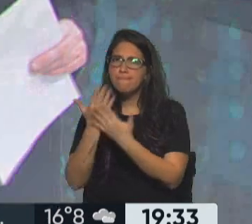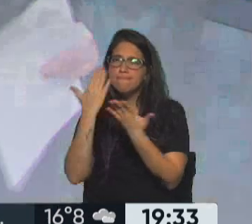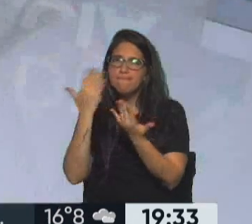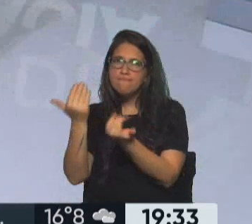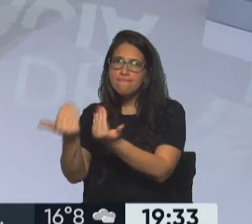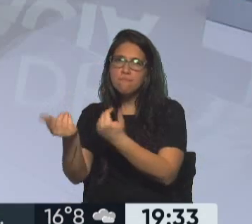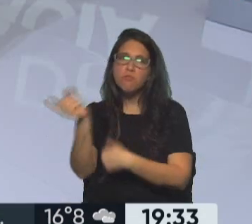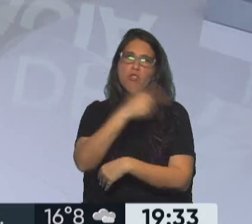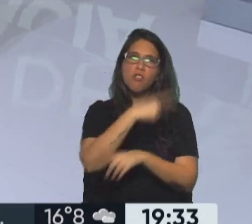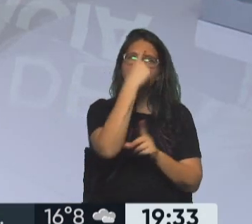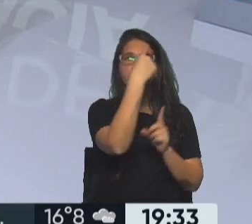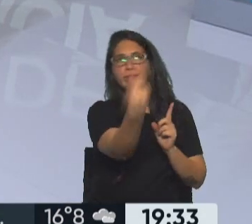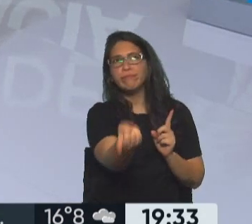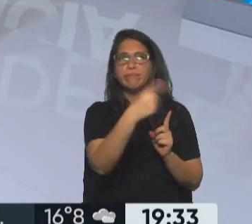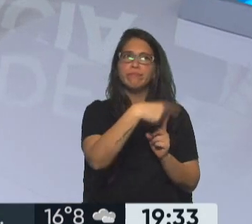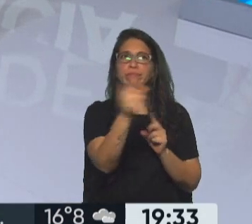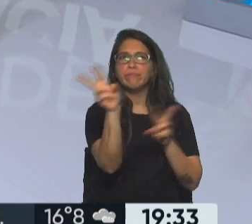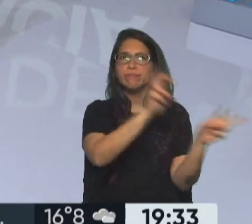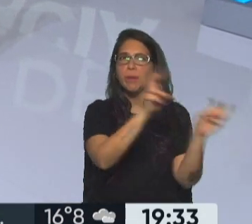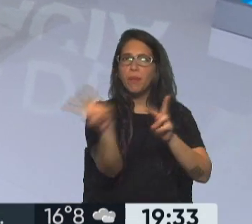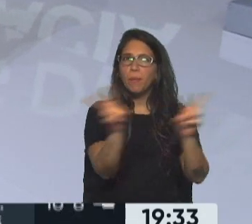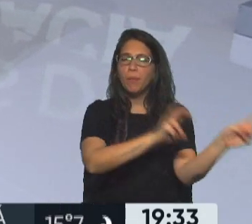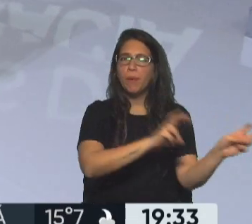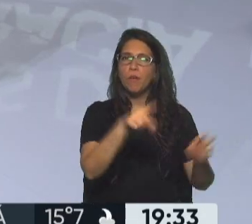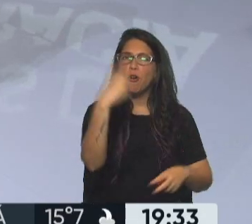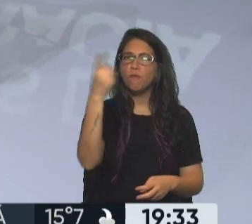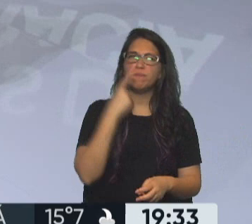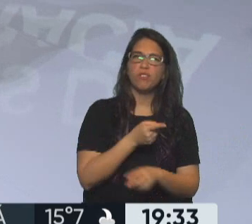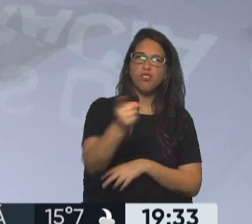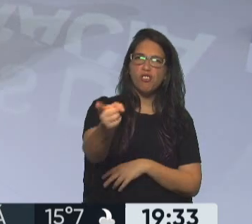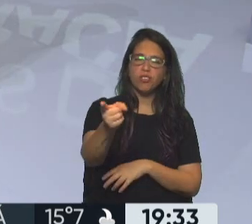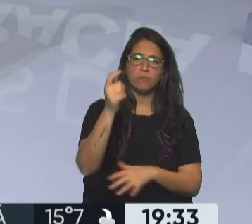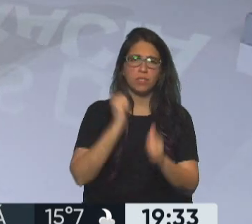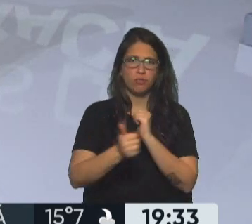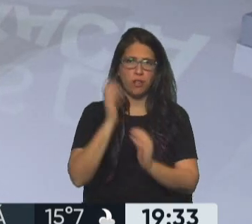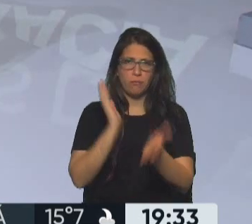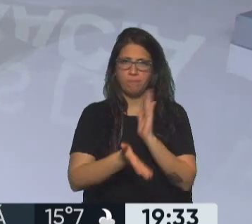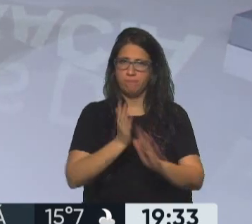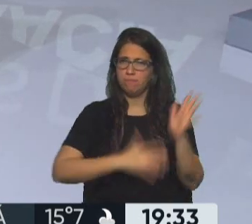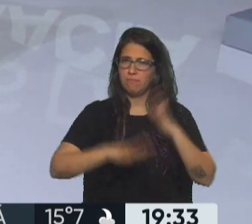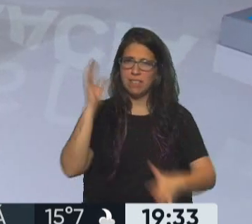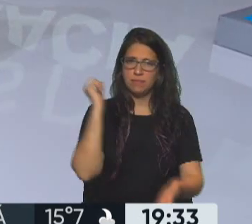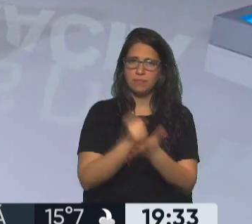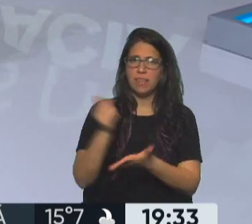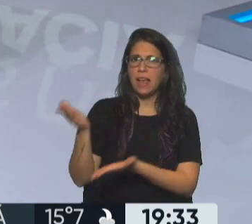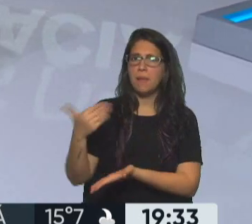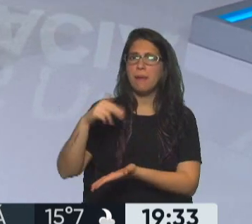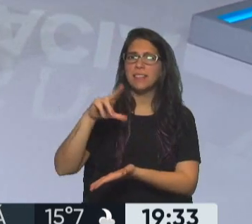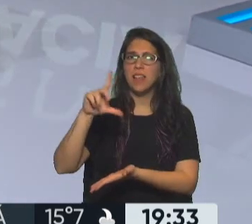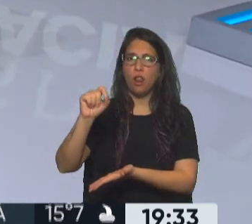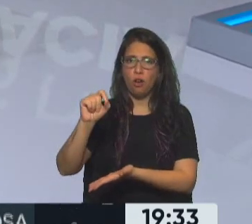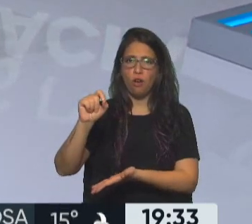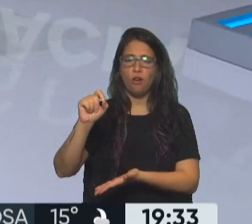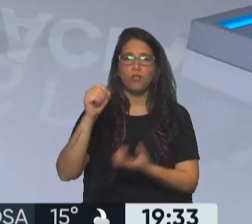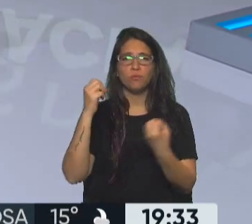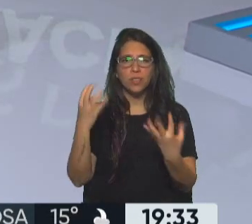y vuelven, ¿de qué se trata las historias más violentas? Él es Marcelo Larraqui. Marcelo, ¿qué tal? Muchas